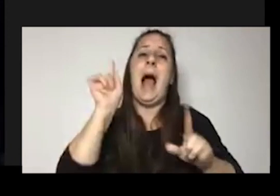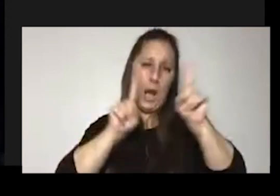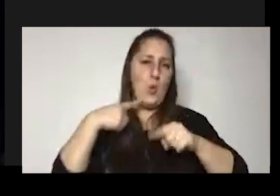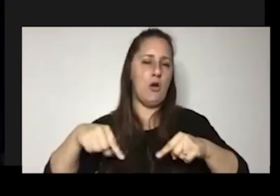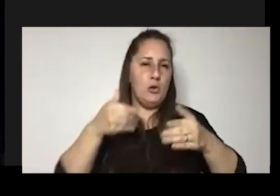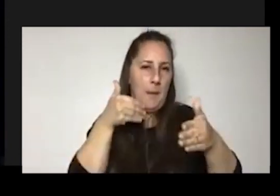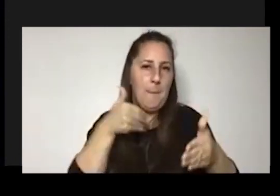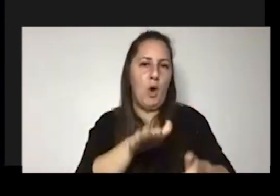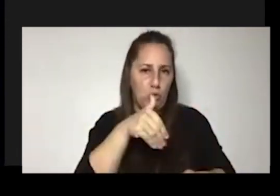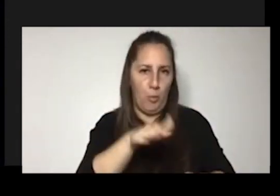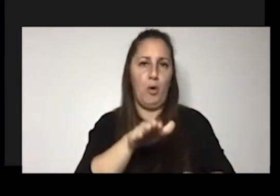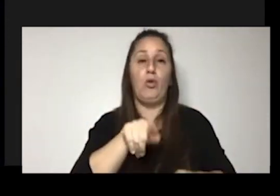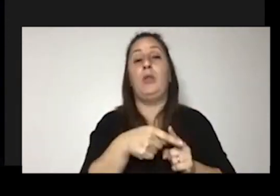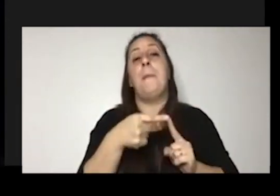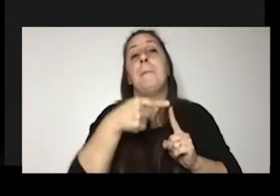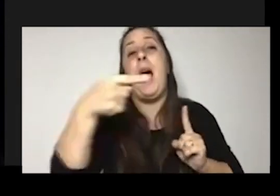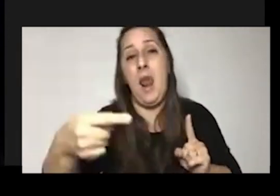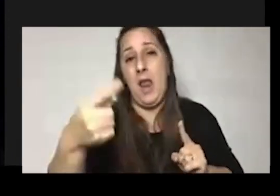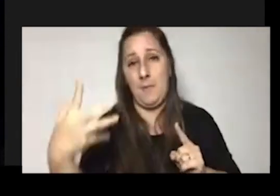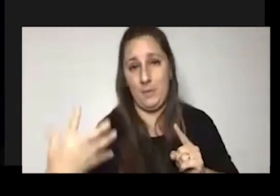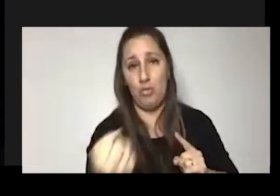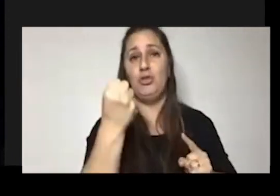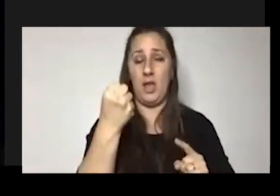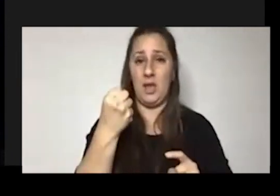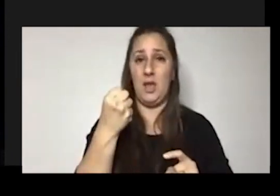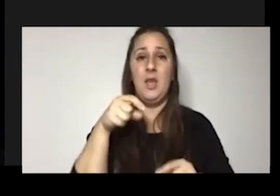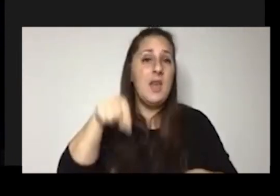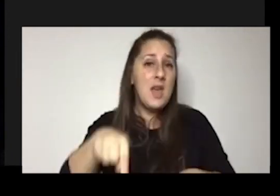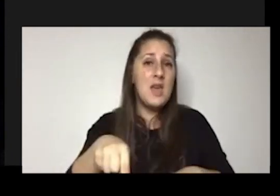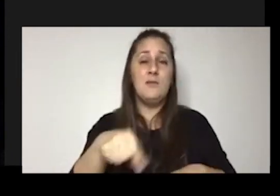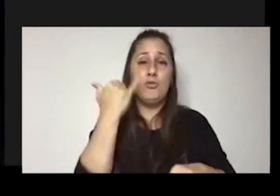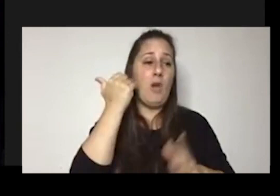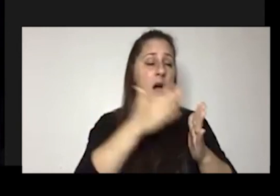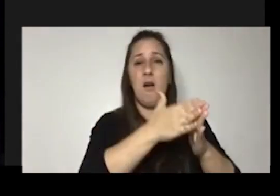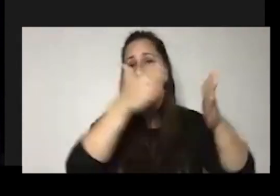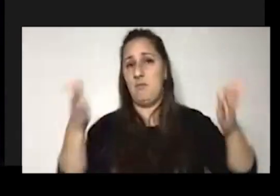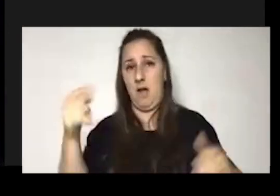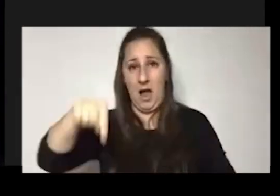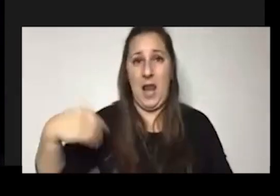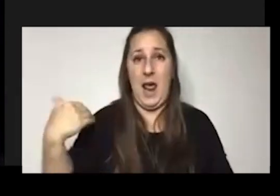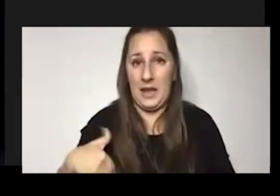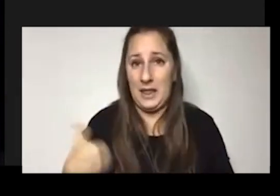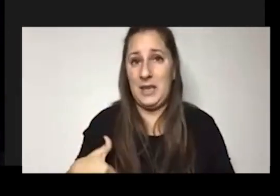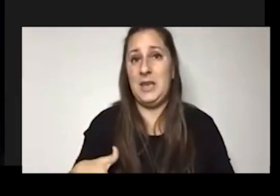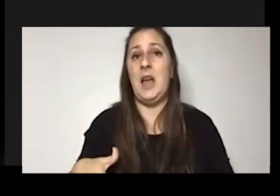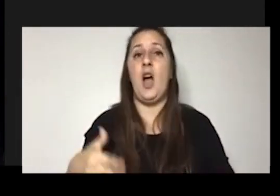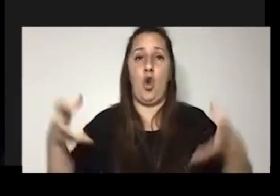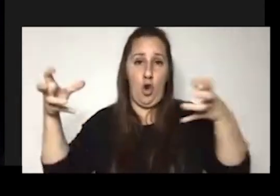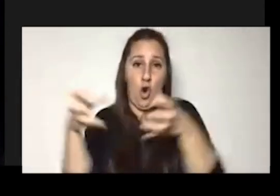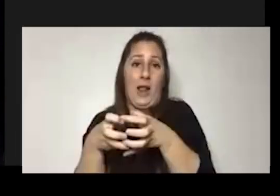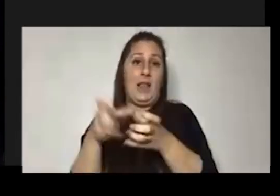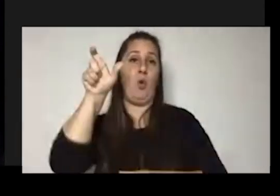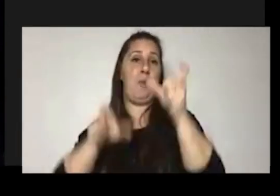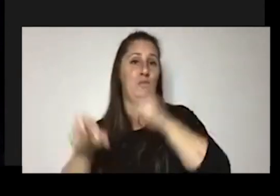debemos entender que esto ha pasado y que no solo pasa en el país. Digo, el colectivo de personas con discapacidad